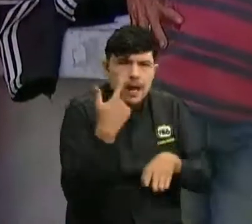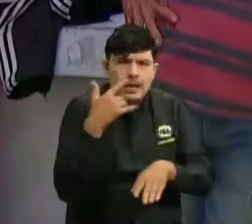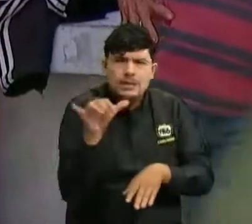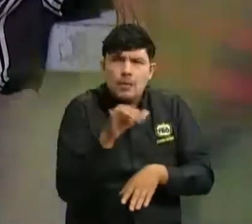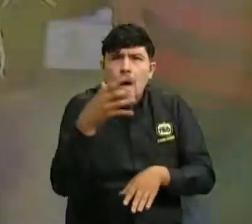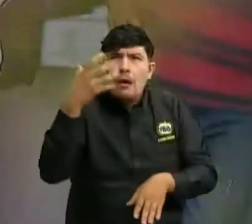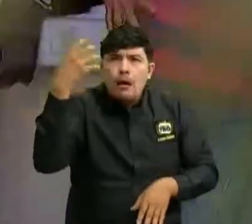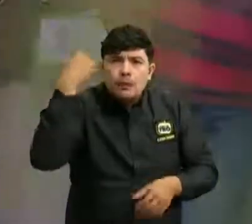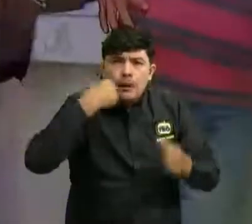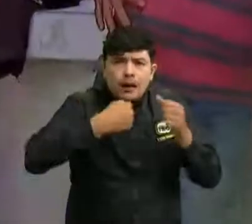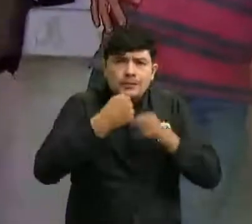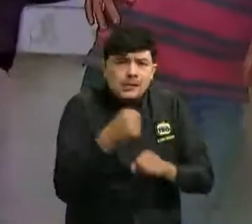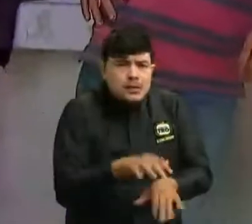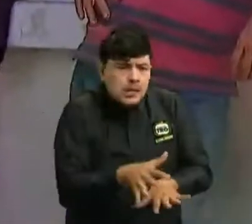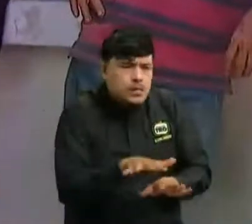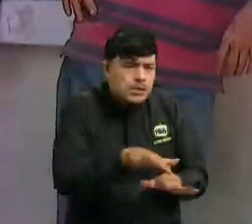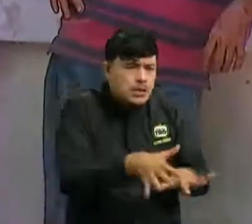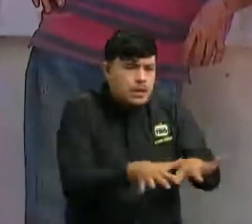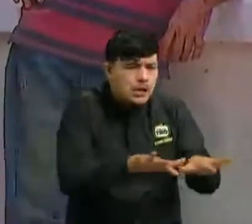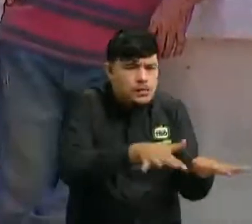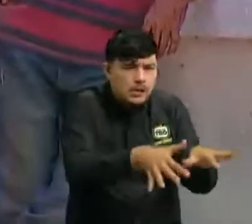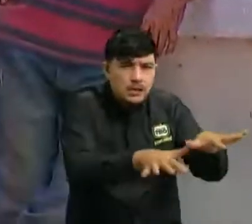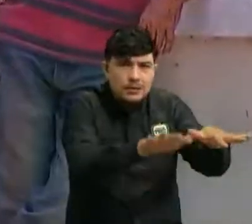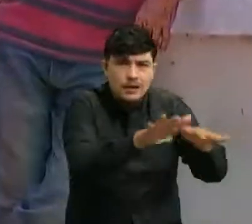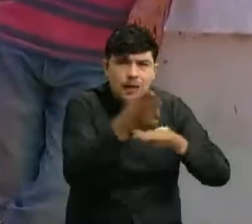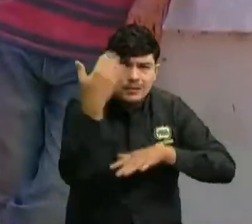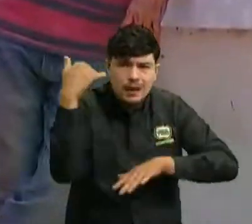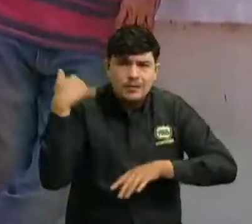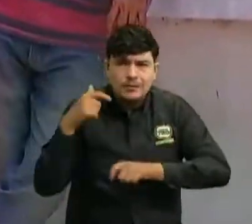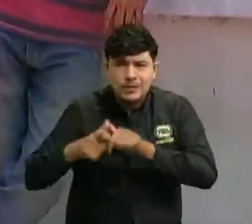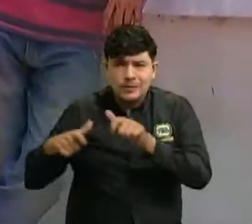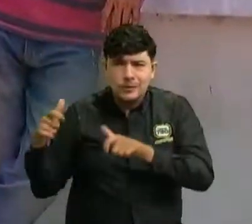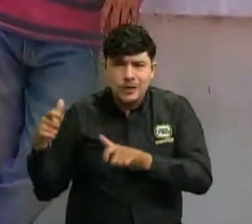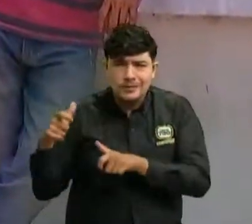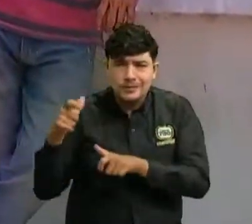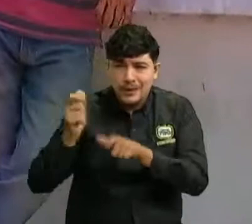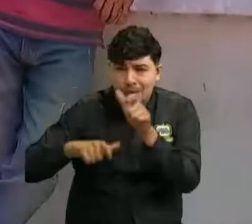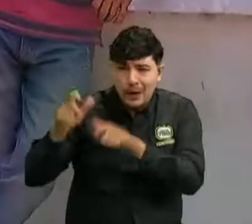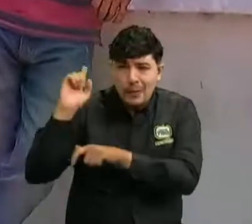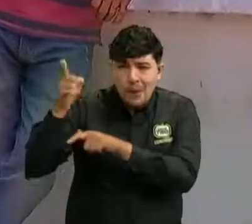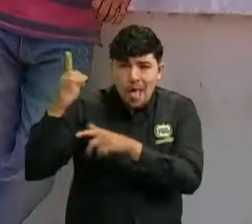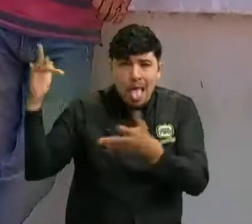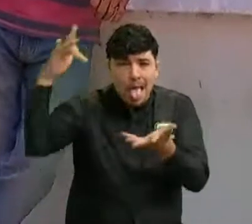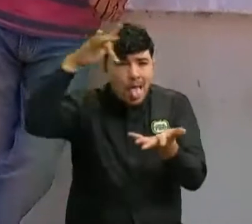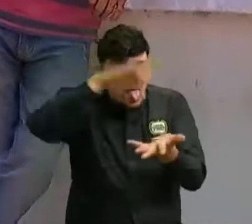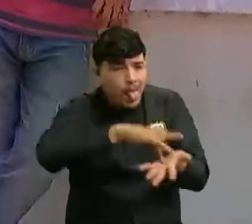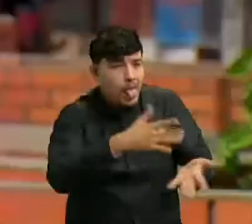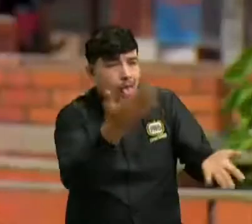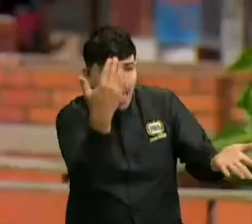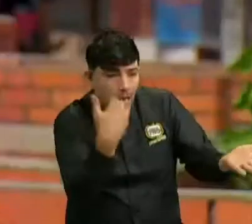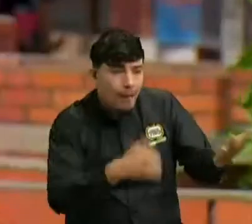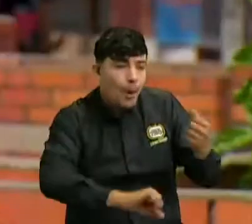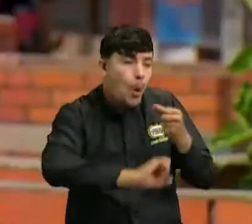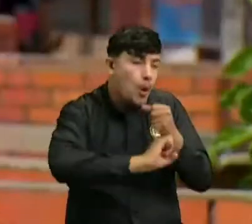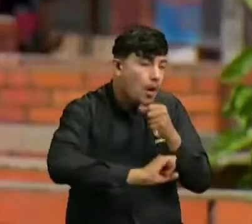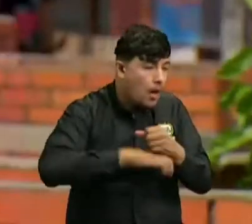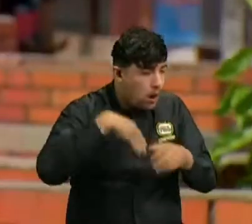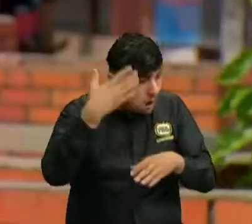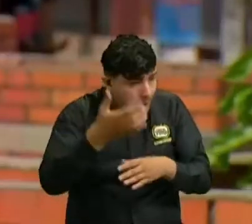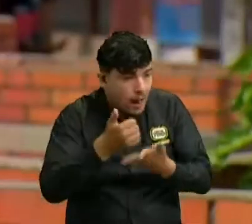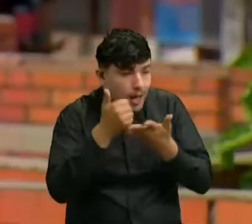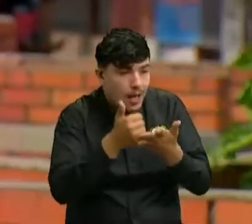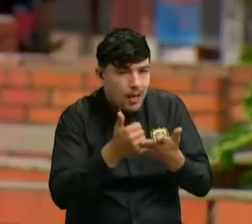Ha venido muchas personas, han hecho populismo, digámoslo así, pero honestamente